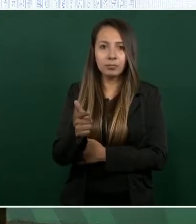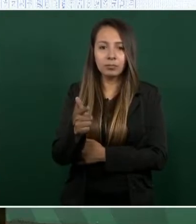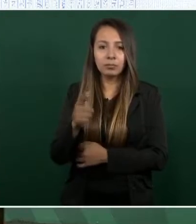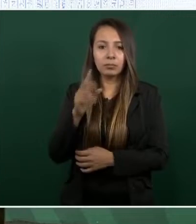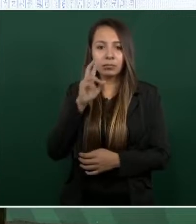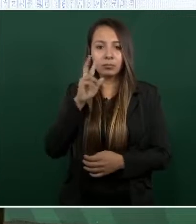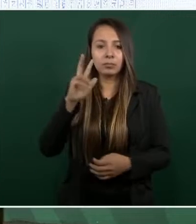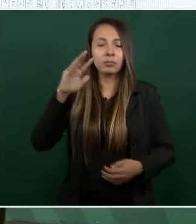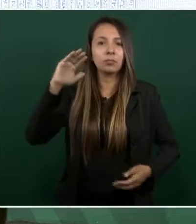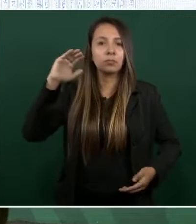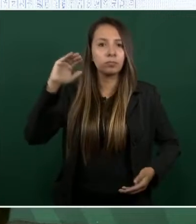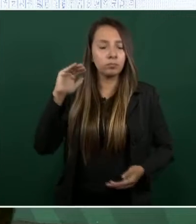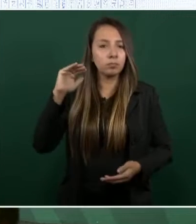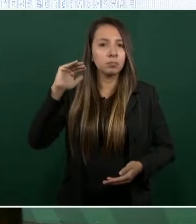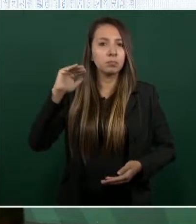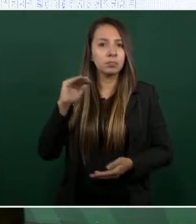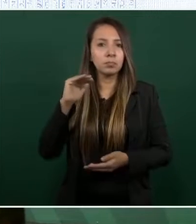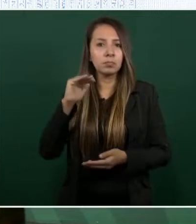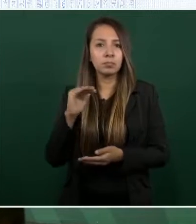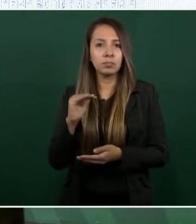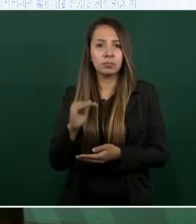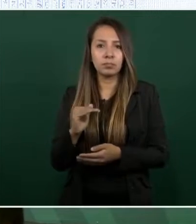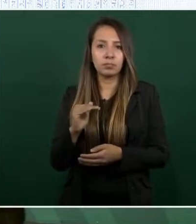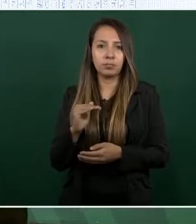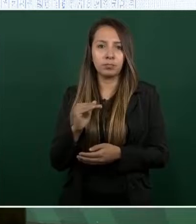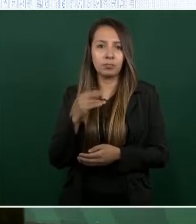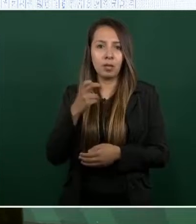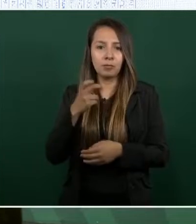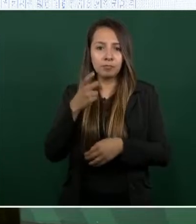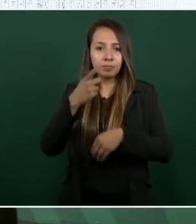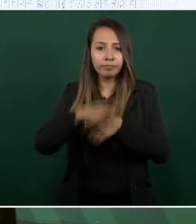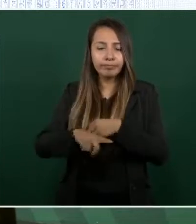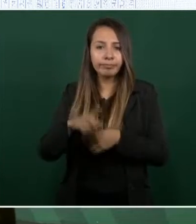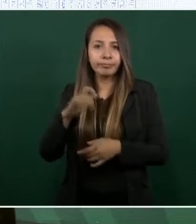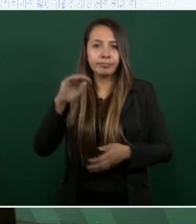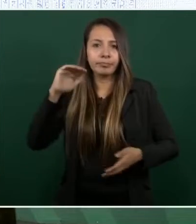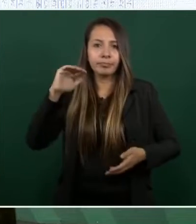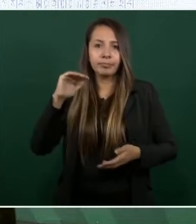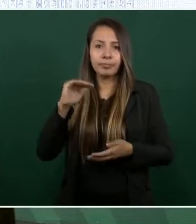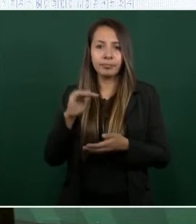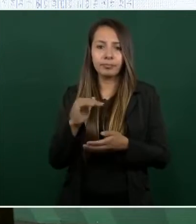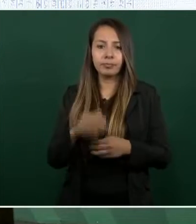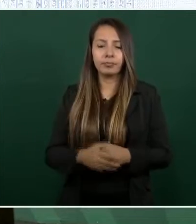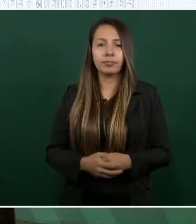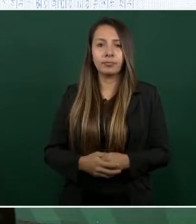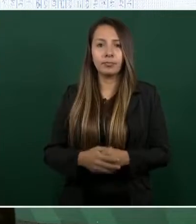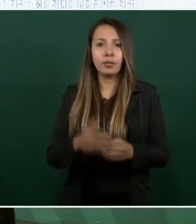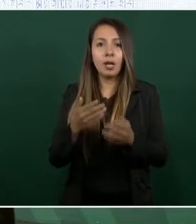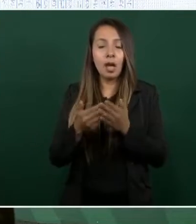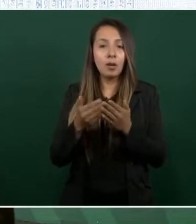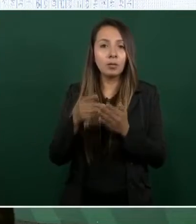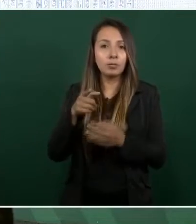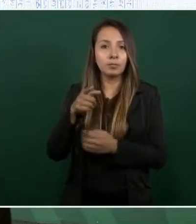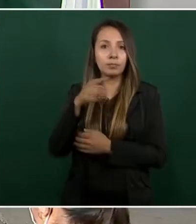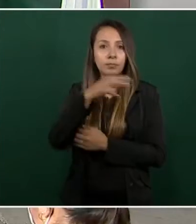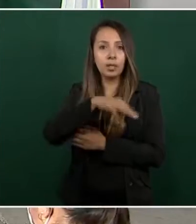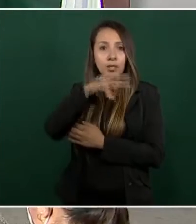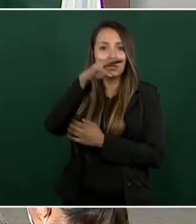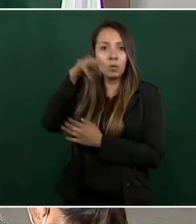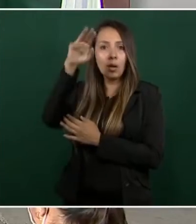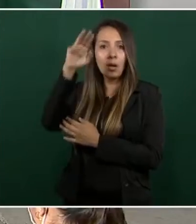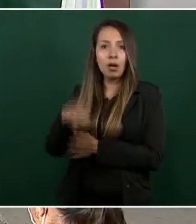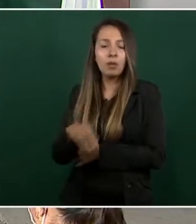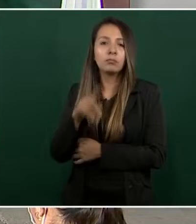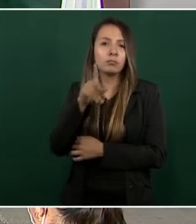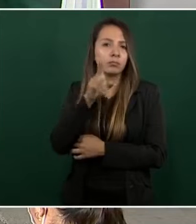baja este delito. En relación con Michoacán, también se